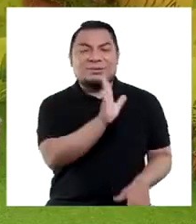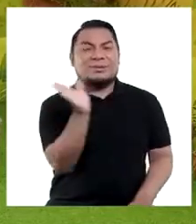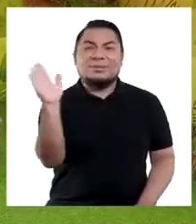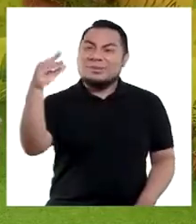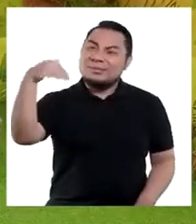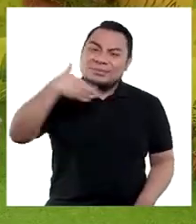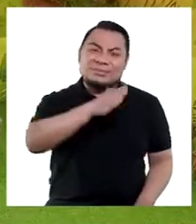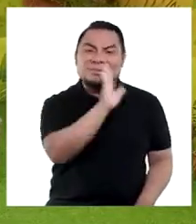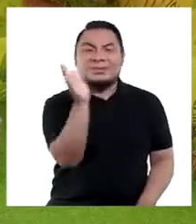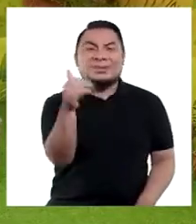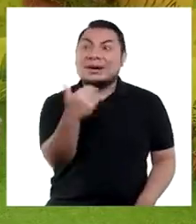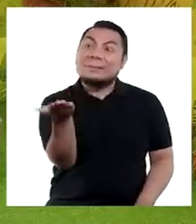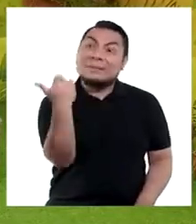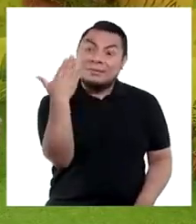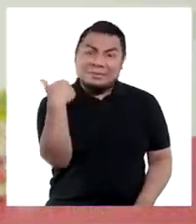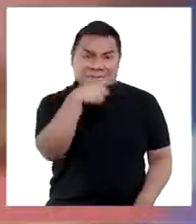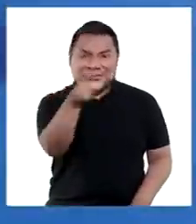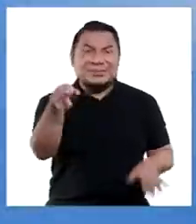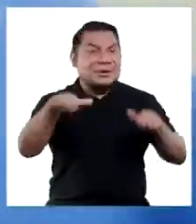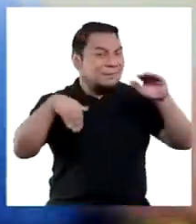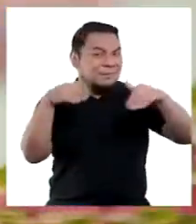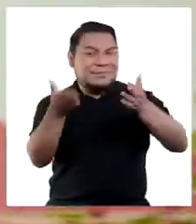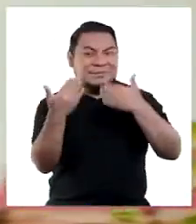ya no íbamos